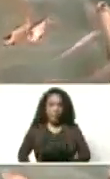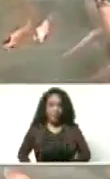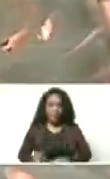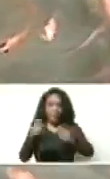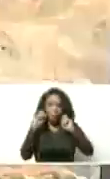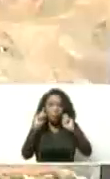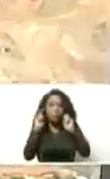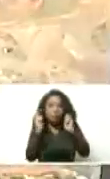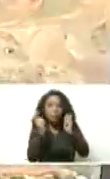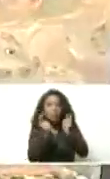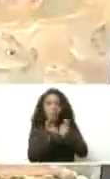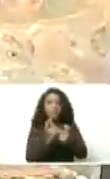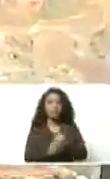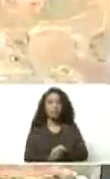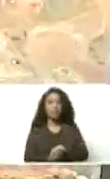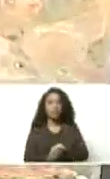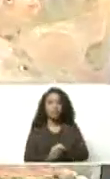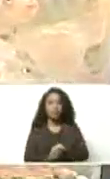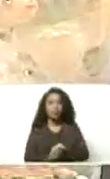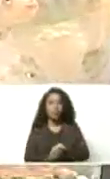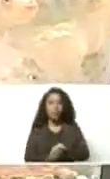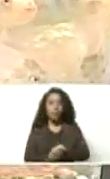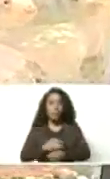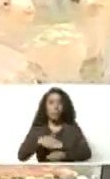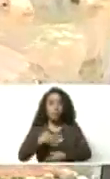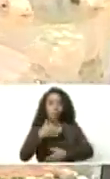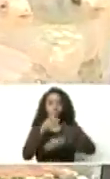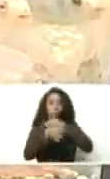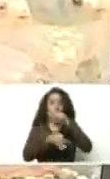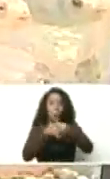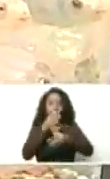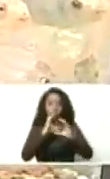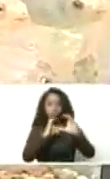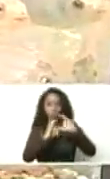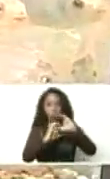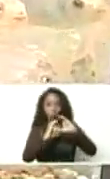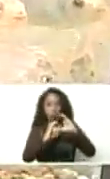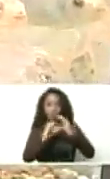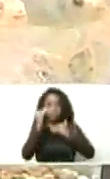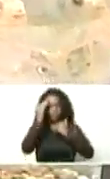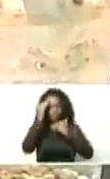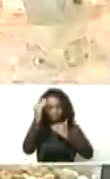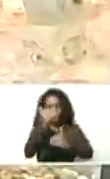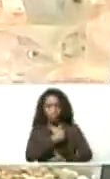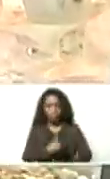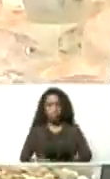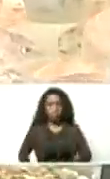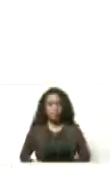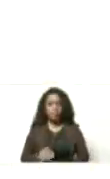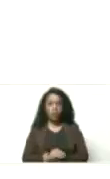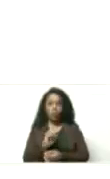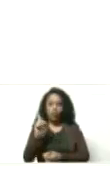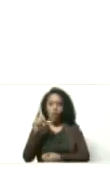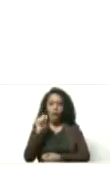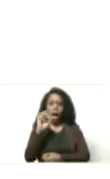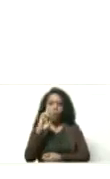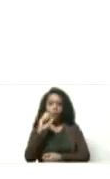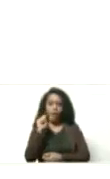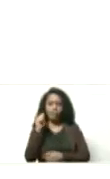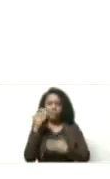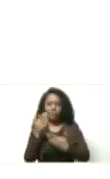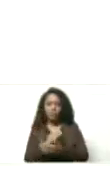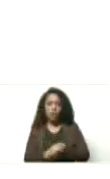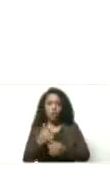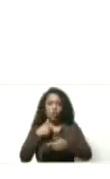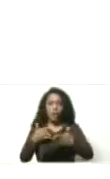tapabocas. Quíteselo, Laurita. Para poder Laura, ¿cómo conversar estás tú? Mejor. Saludos, presidente. ¿De dónde eres tú, Laura? Yo nací en